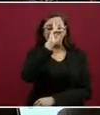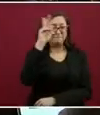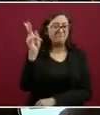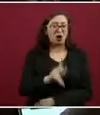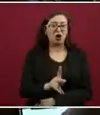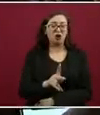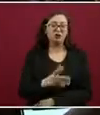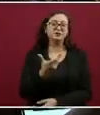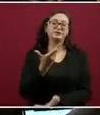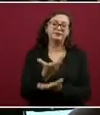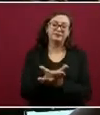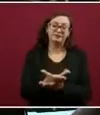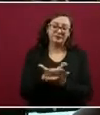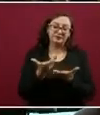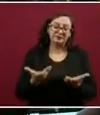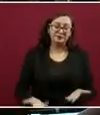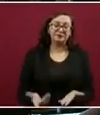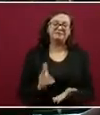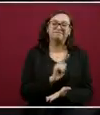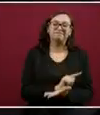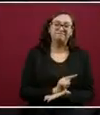y se están limpiando.